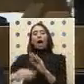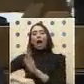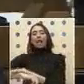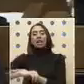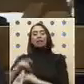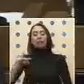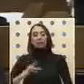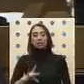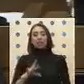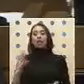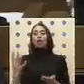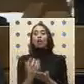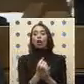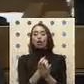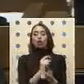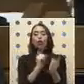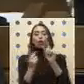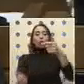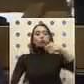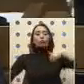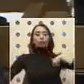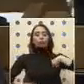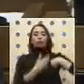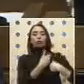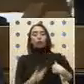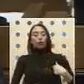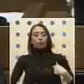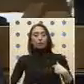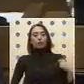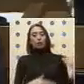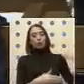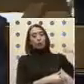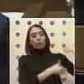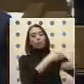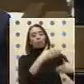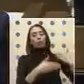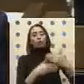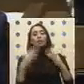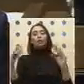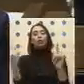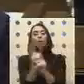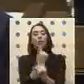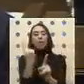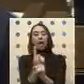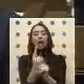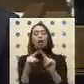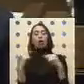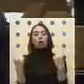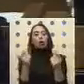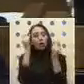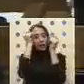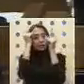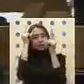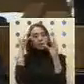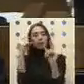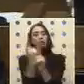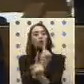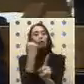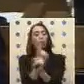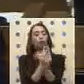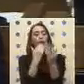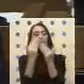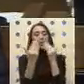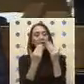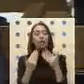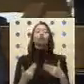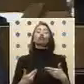Chile logró también llegar a ser gobierno en un proceso en que el diálogo, el entendimiento, la conversación